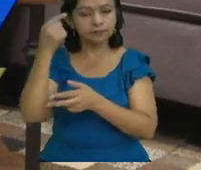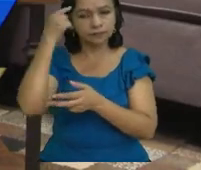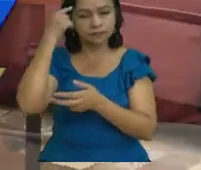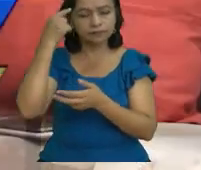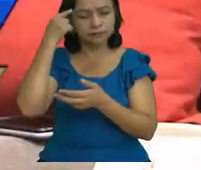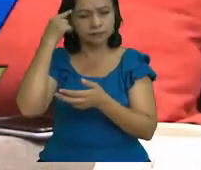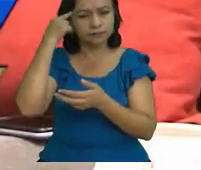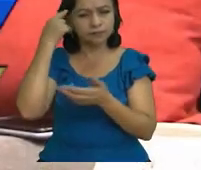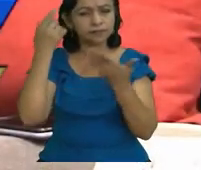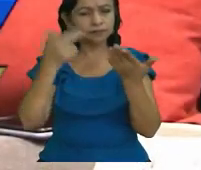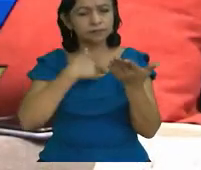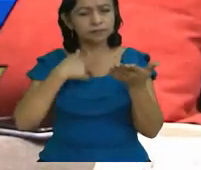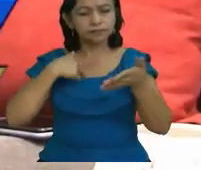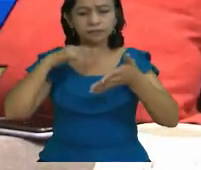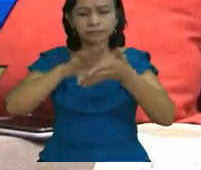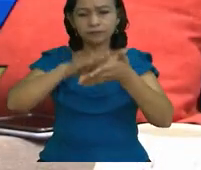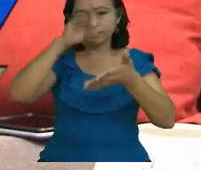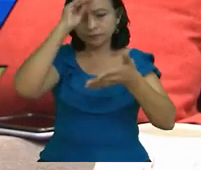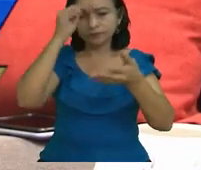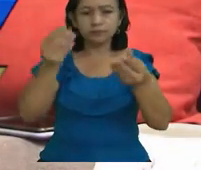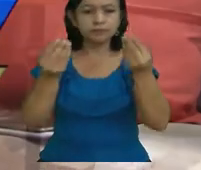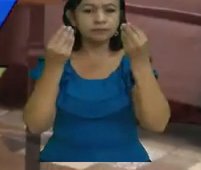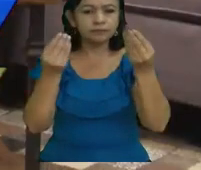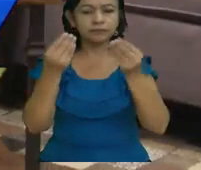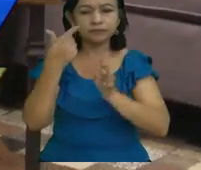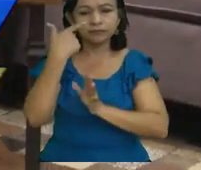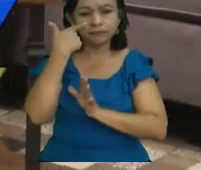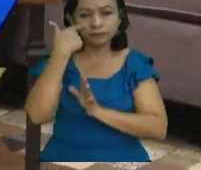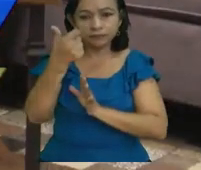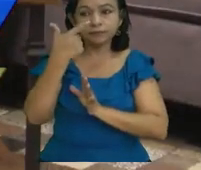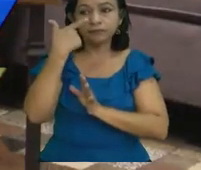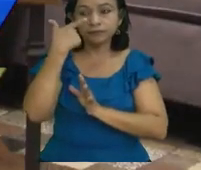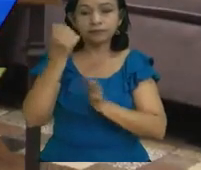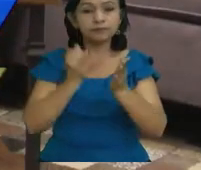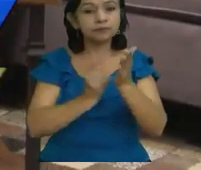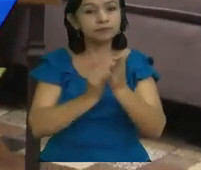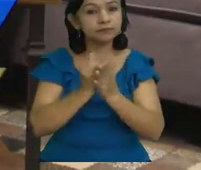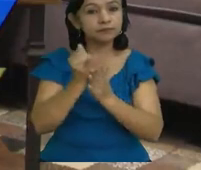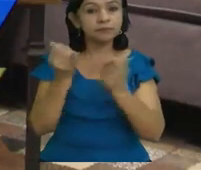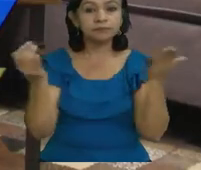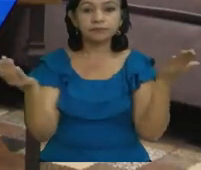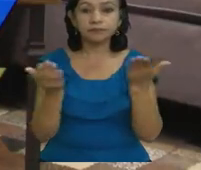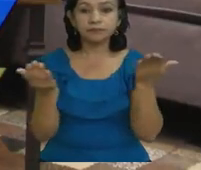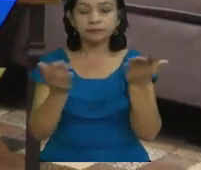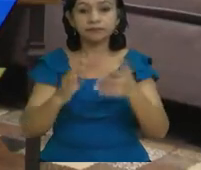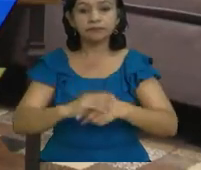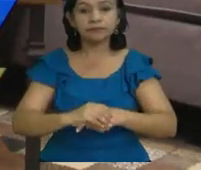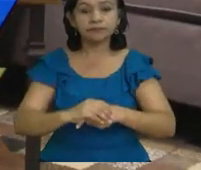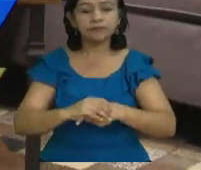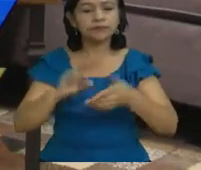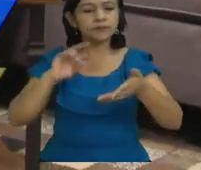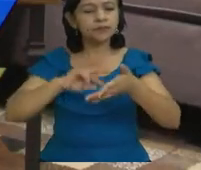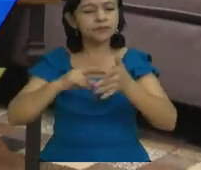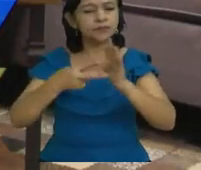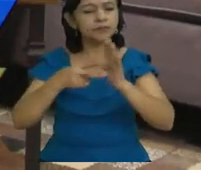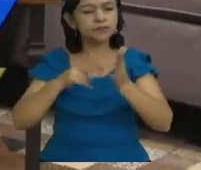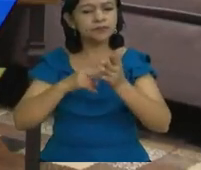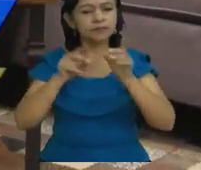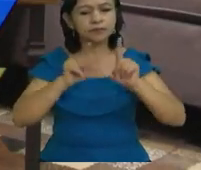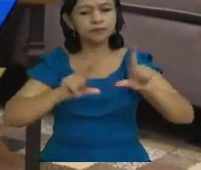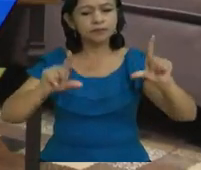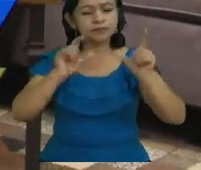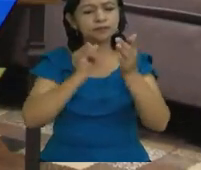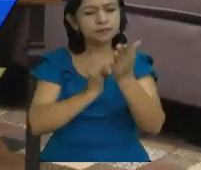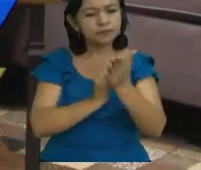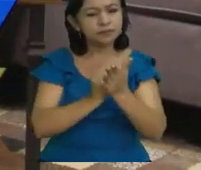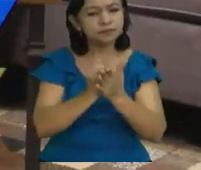deja mucho aprendizaje. Compañera, conocer centros de investigación. Bueno, ¿qué son los centros de investigación en